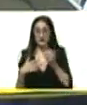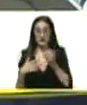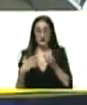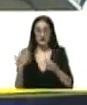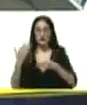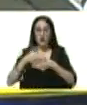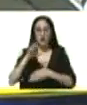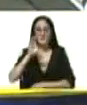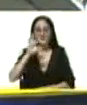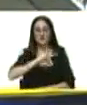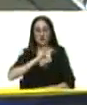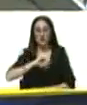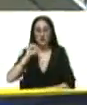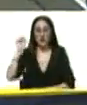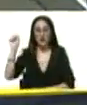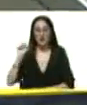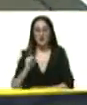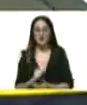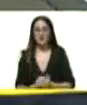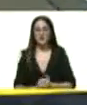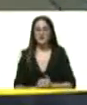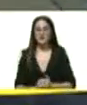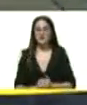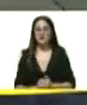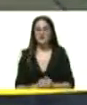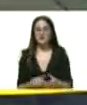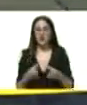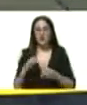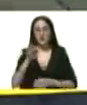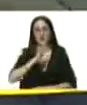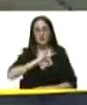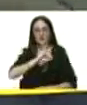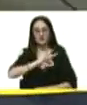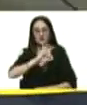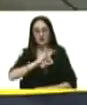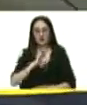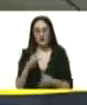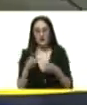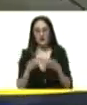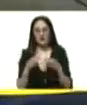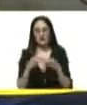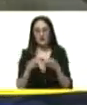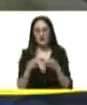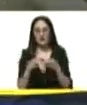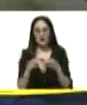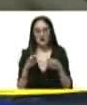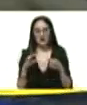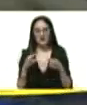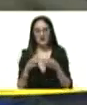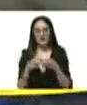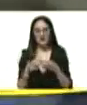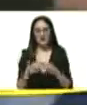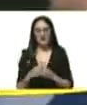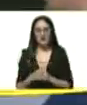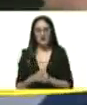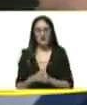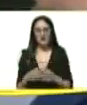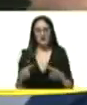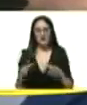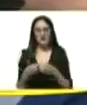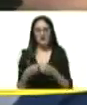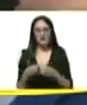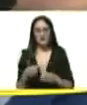socialistas bajo la órbita de la Unión de Repúblicas Socialistas Soviéticas, de la Unión Soviética. Dado que